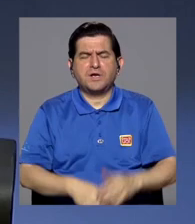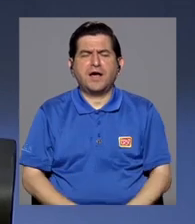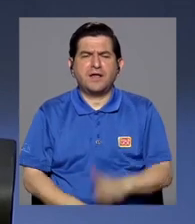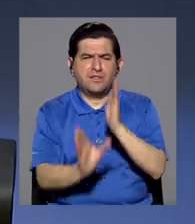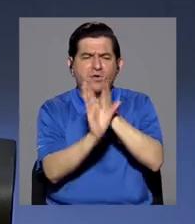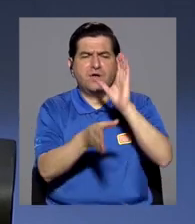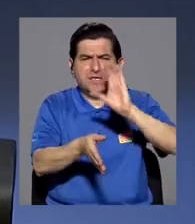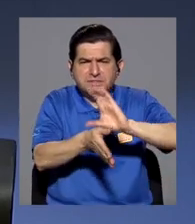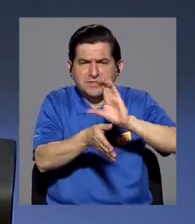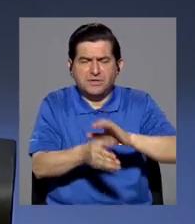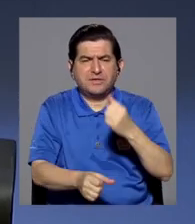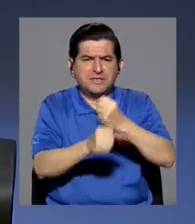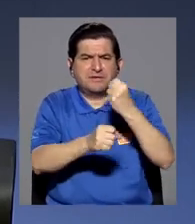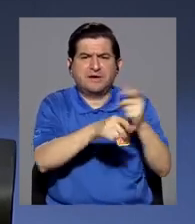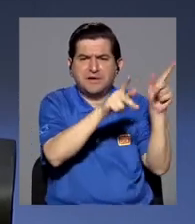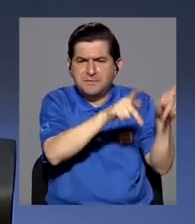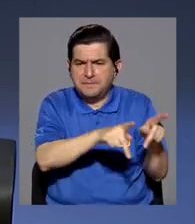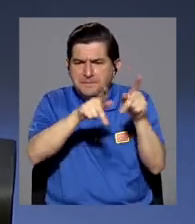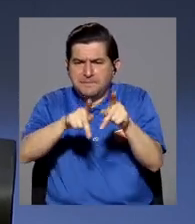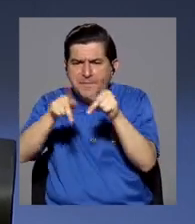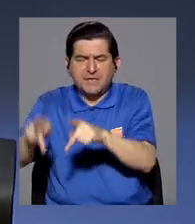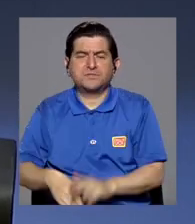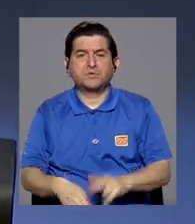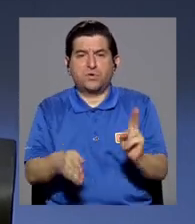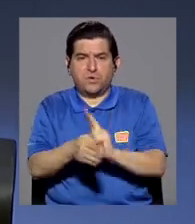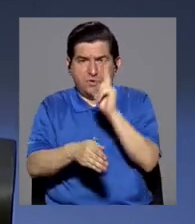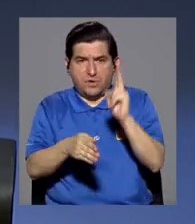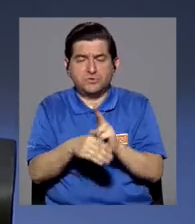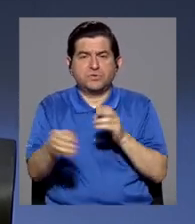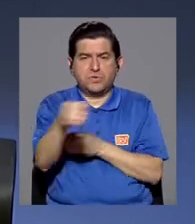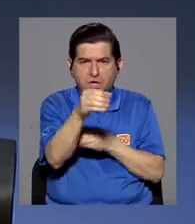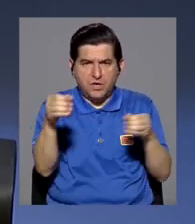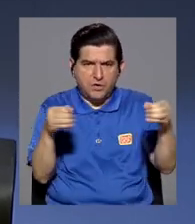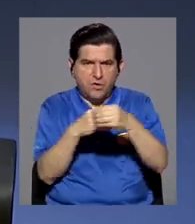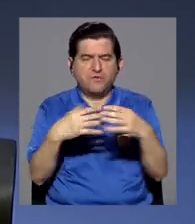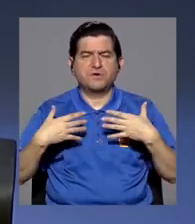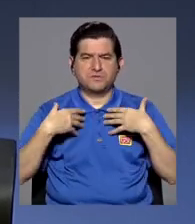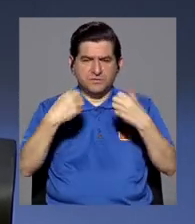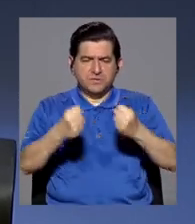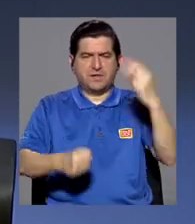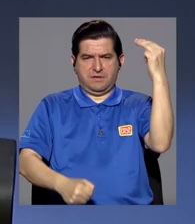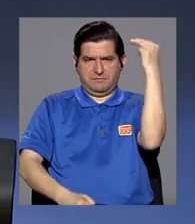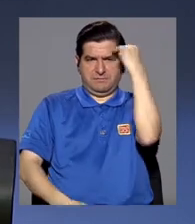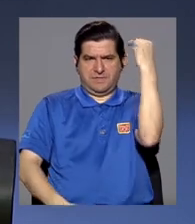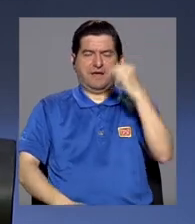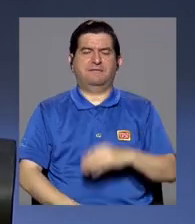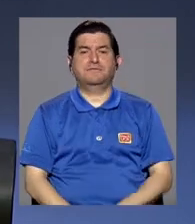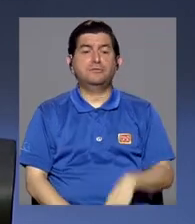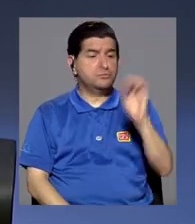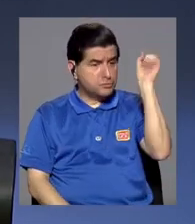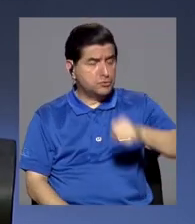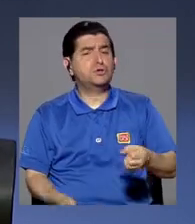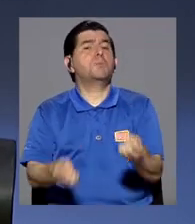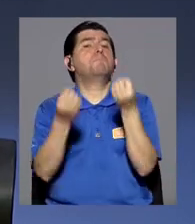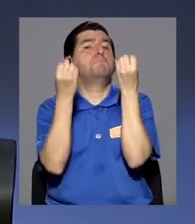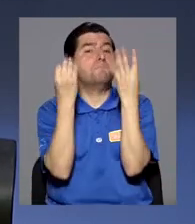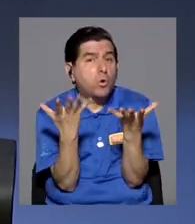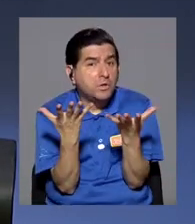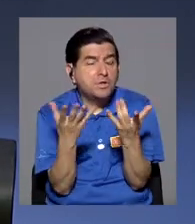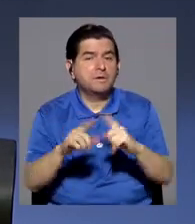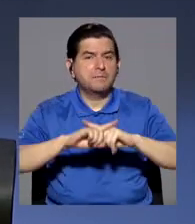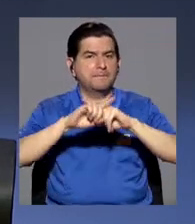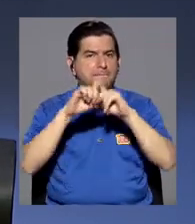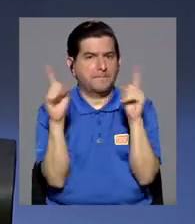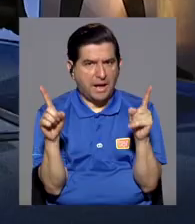en el que trabajaron con personas usuarias de una oficina de salud mental entonces si hay mucho lo